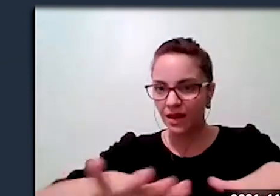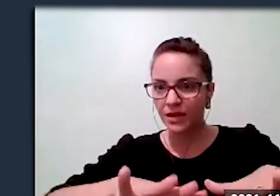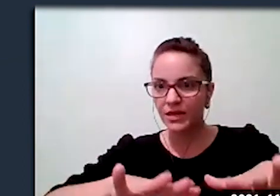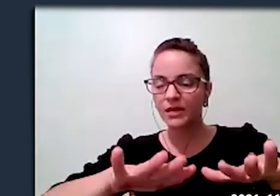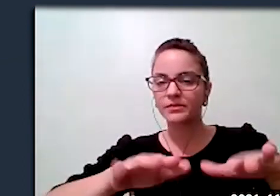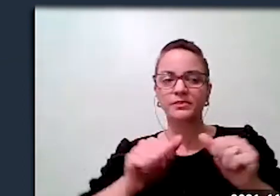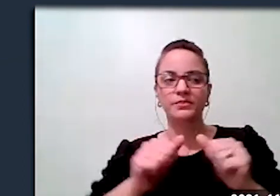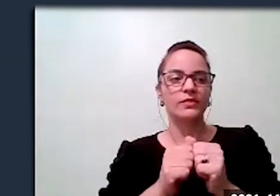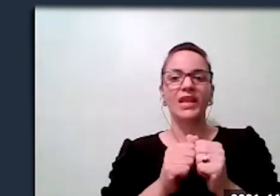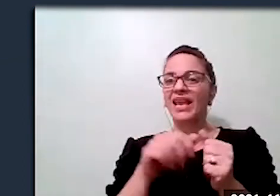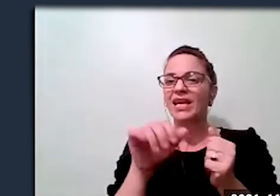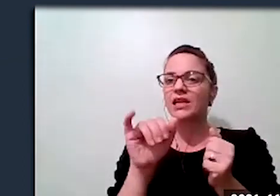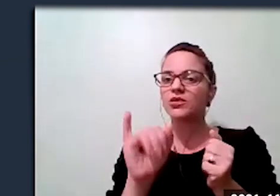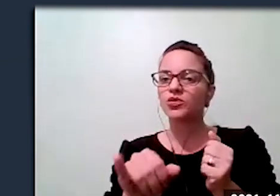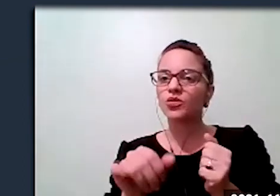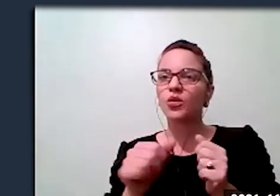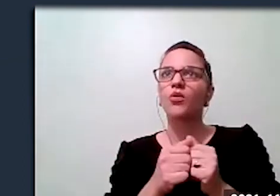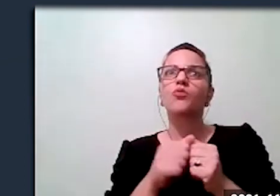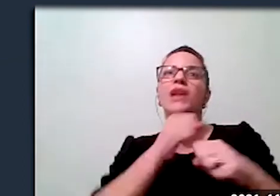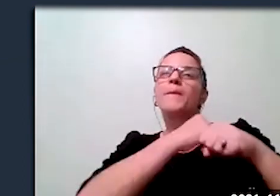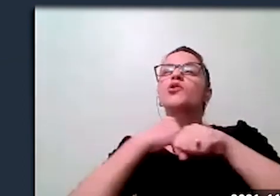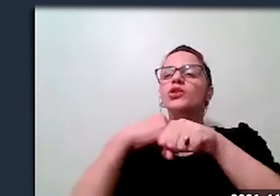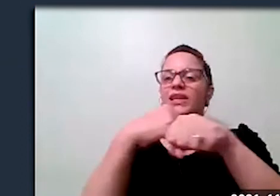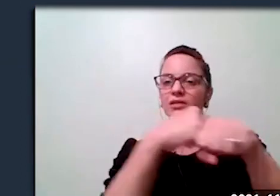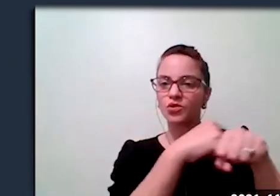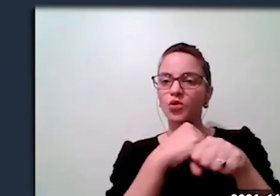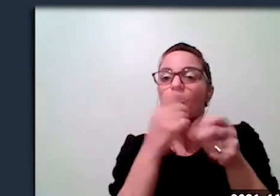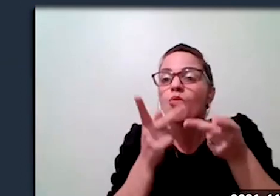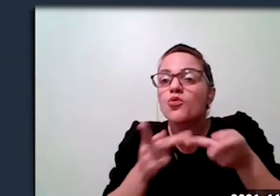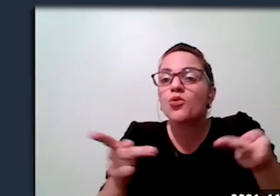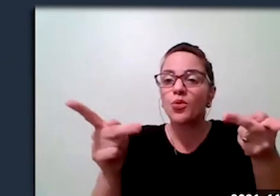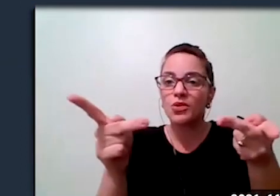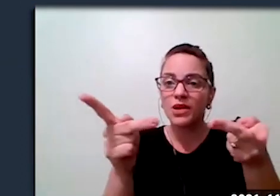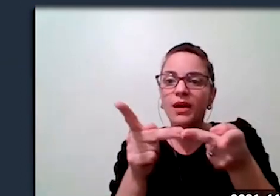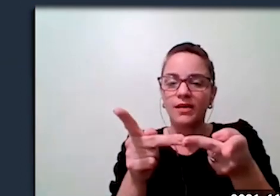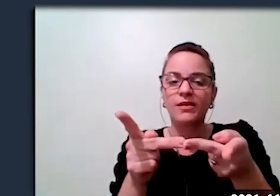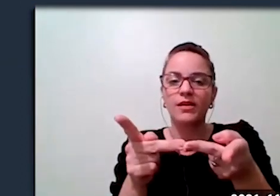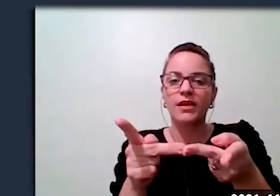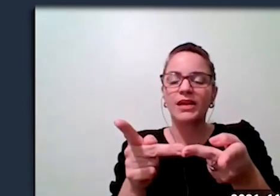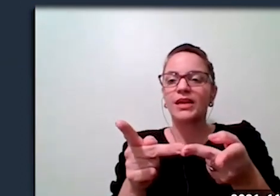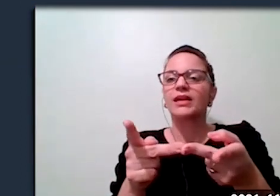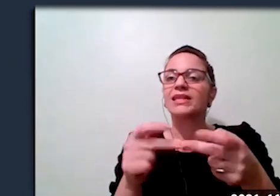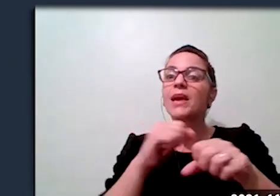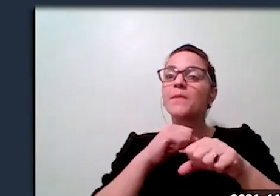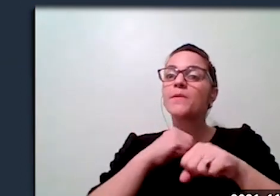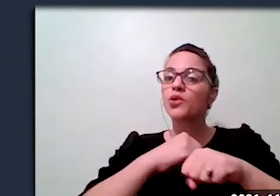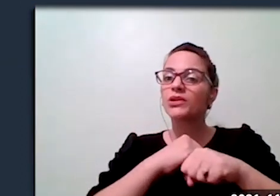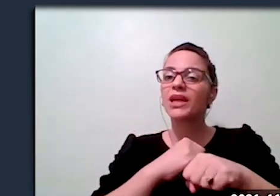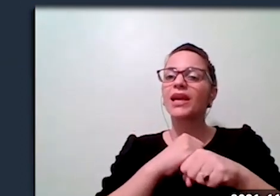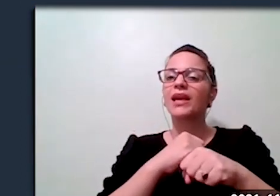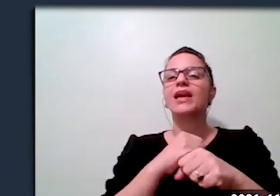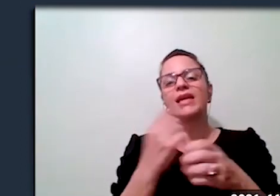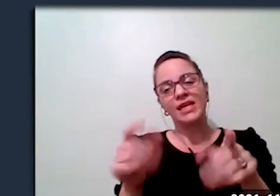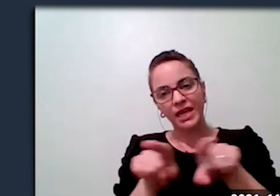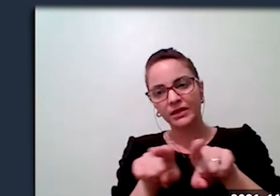una envoltura, una protección, un lugar incluso de resistencia, ¿verdad?, que acompaña a la